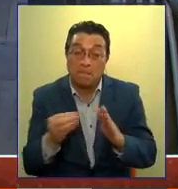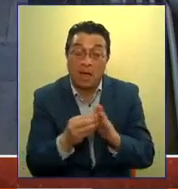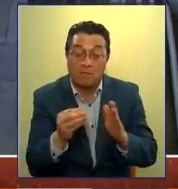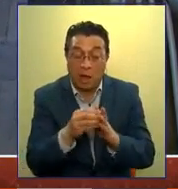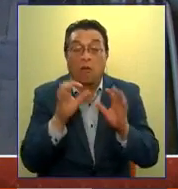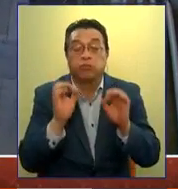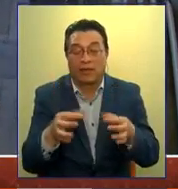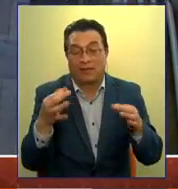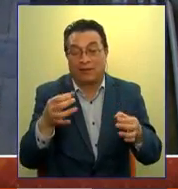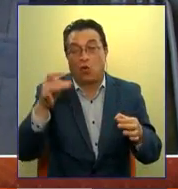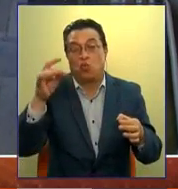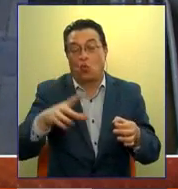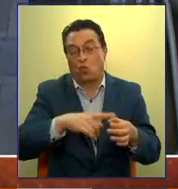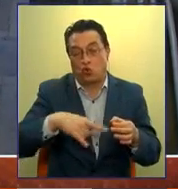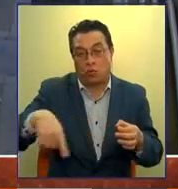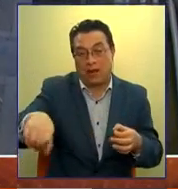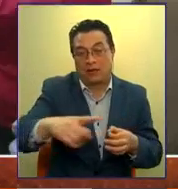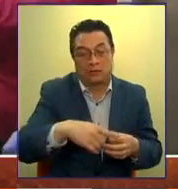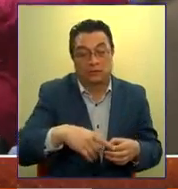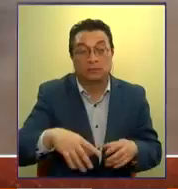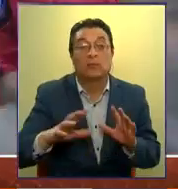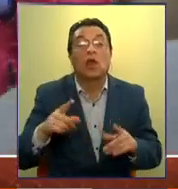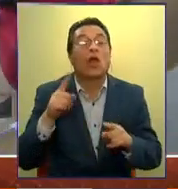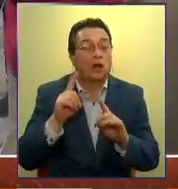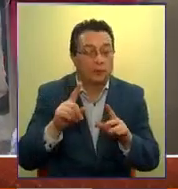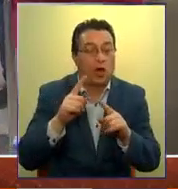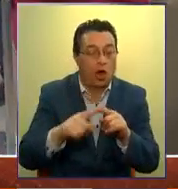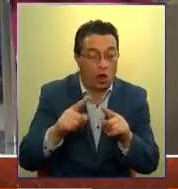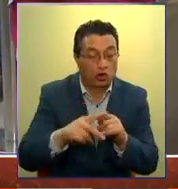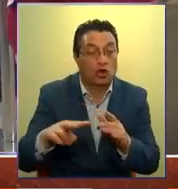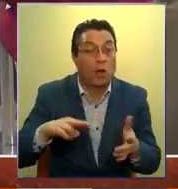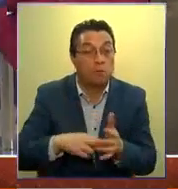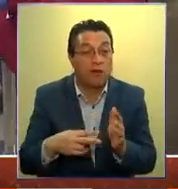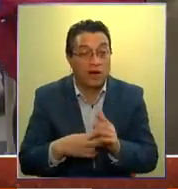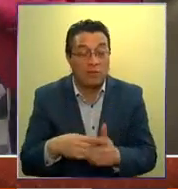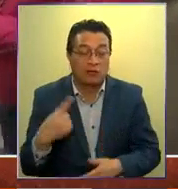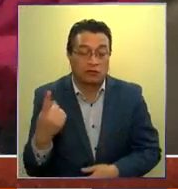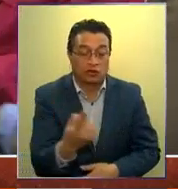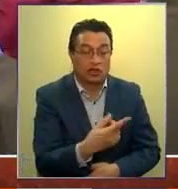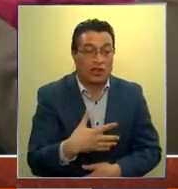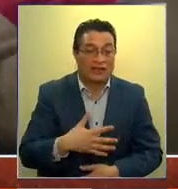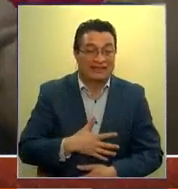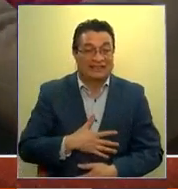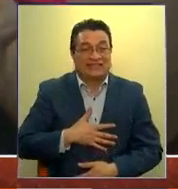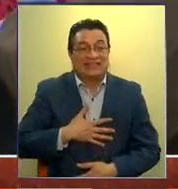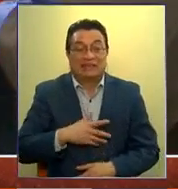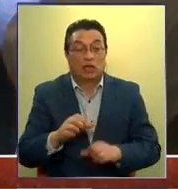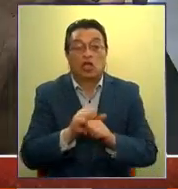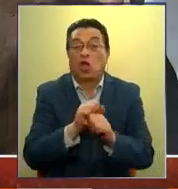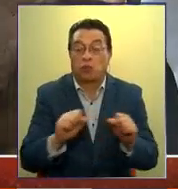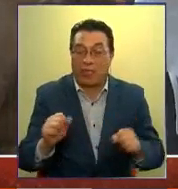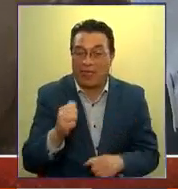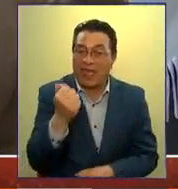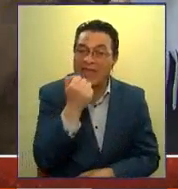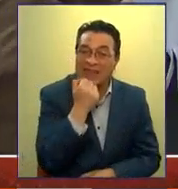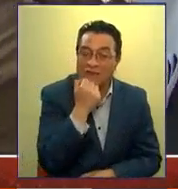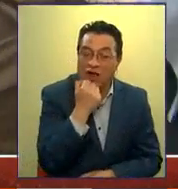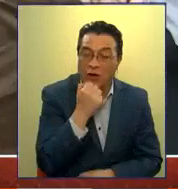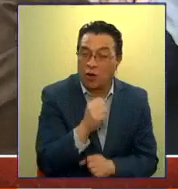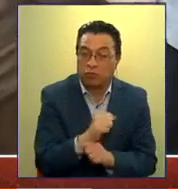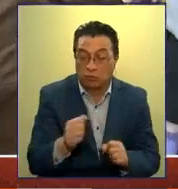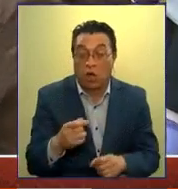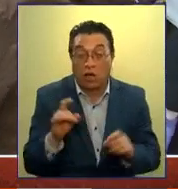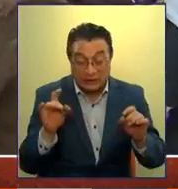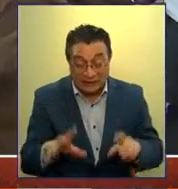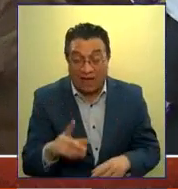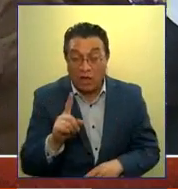único. Ya. Otro de los problemas que muchos sentían hoy día era que no podían equivocarse. Ahora hemos sabido que